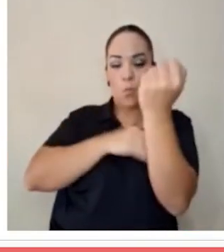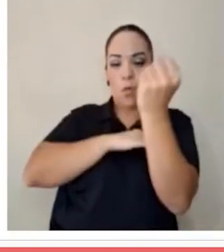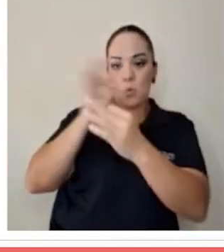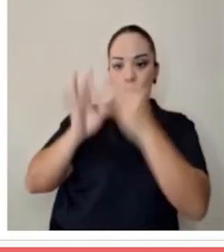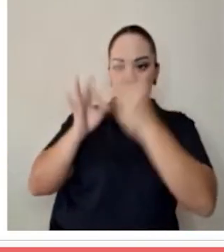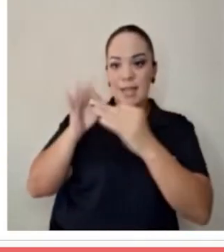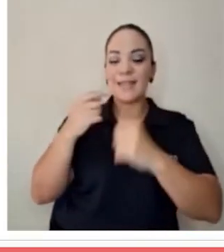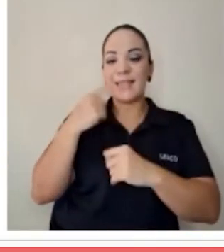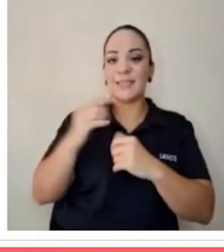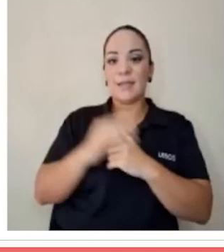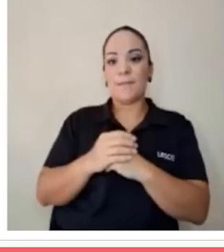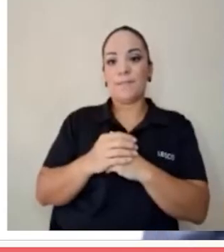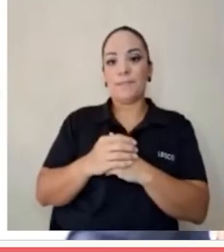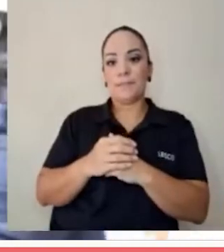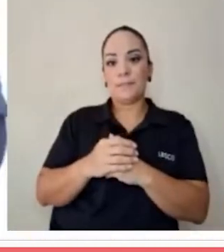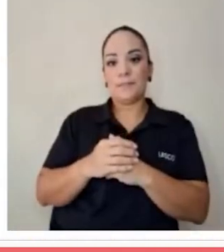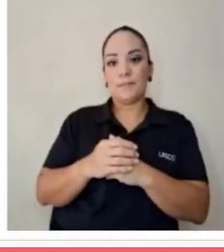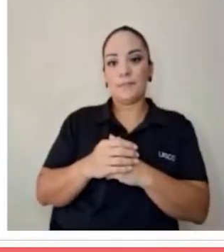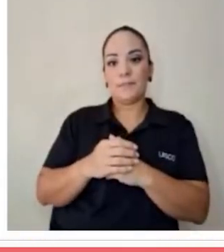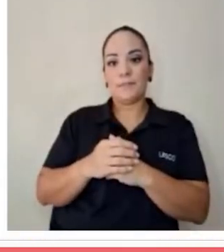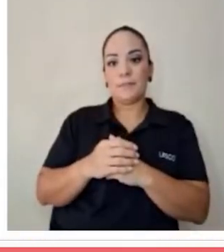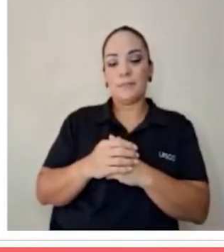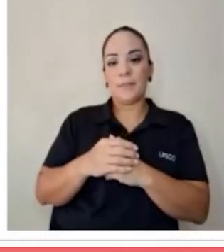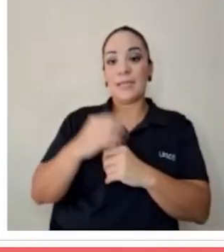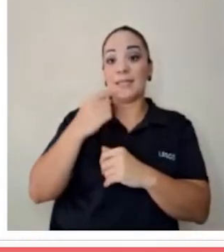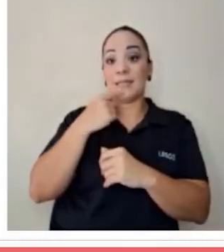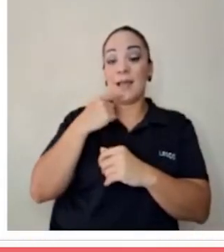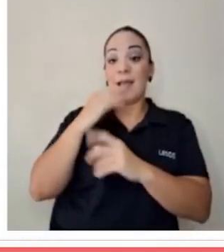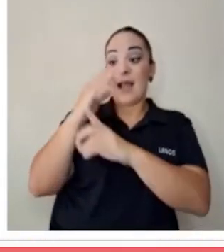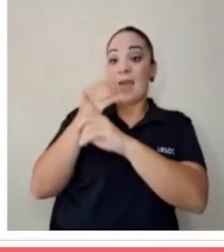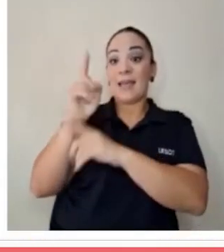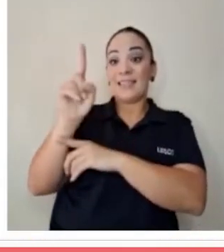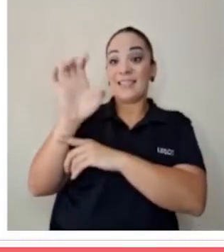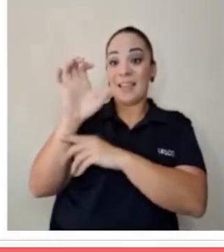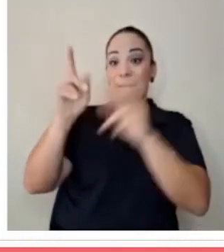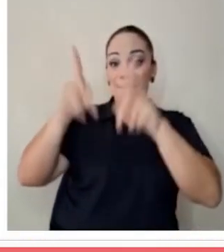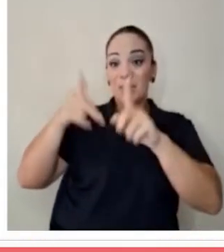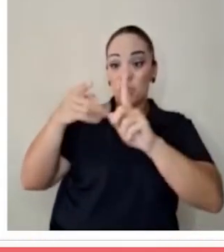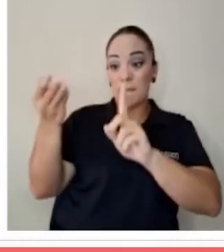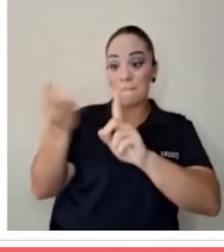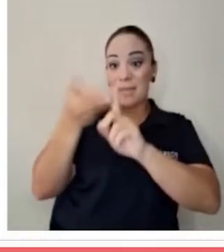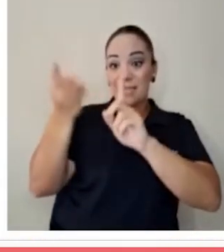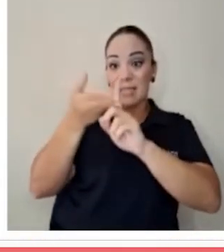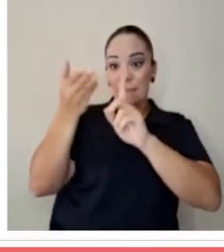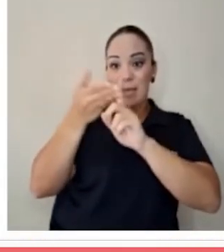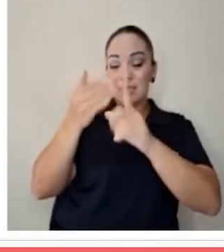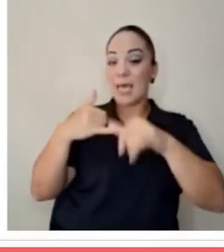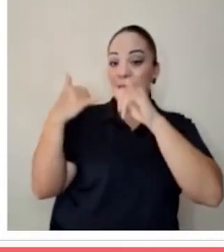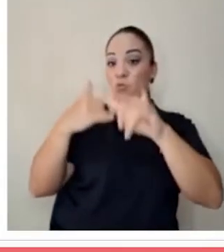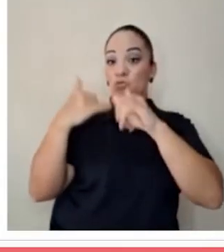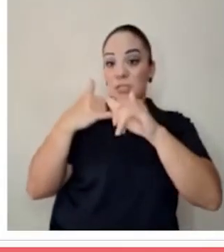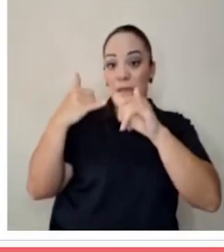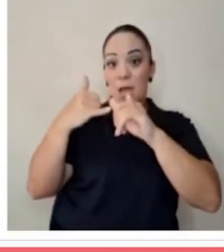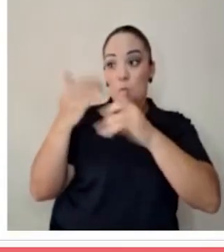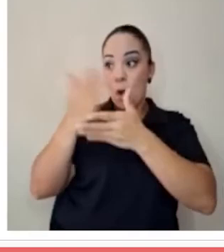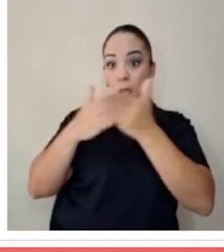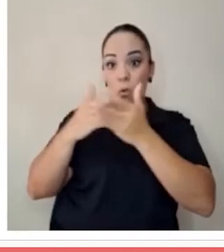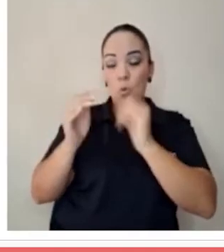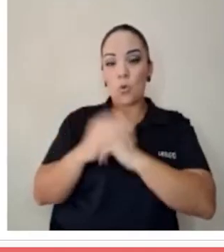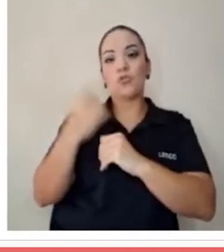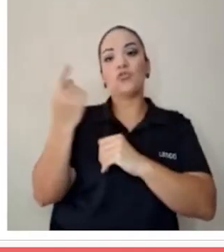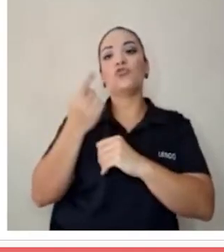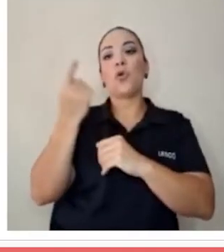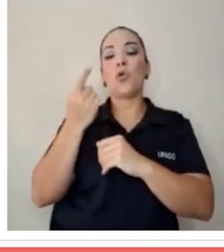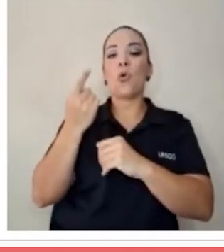que de cada 100 víctimas que denunciaron esos delitos solo